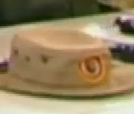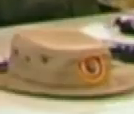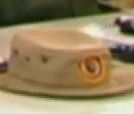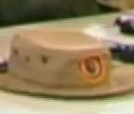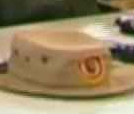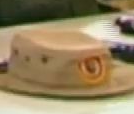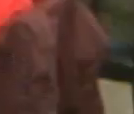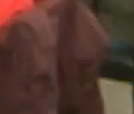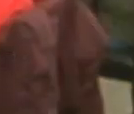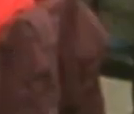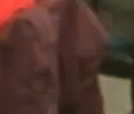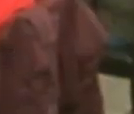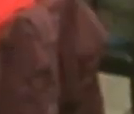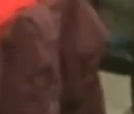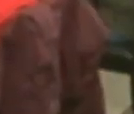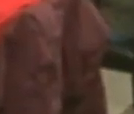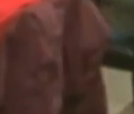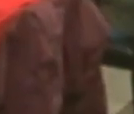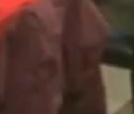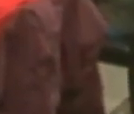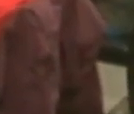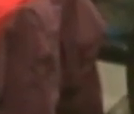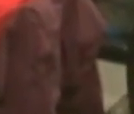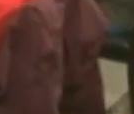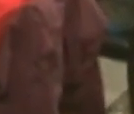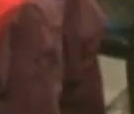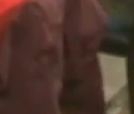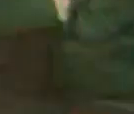mando del comandante en jefe.